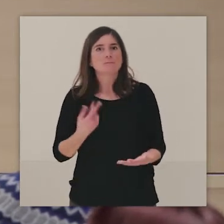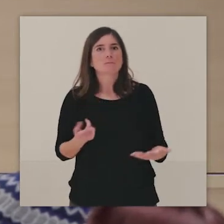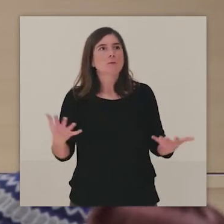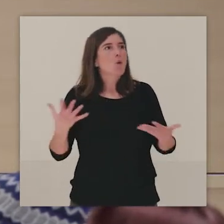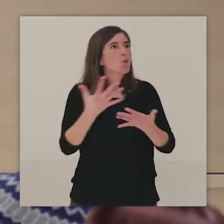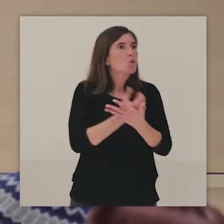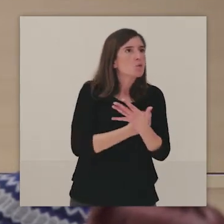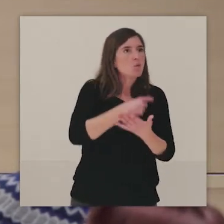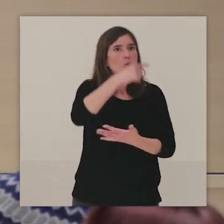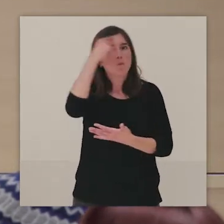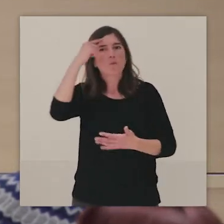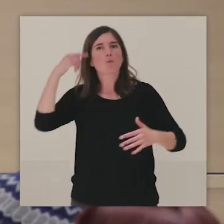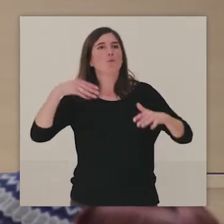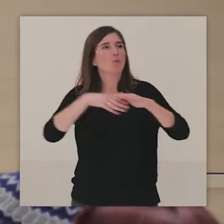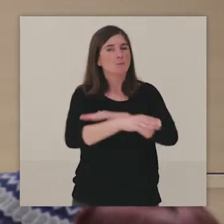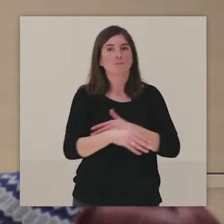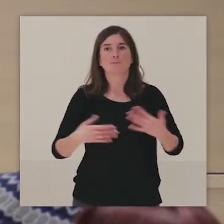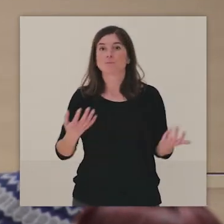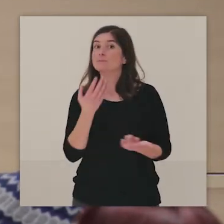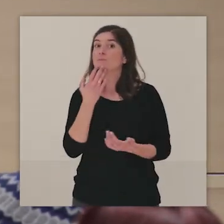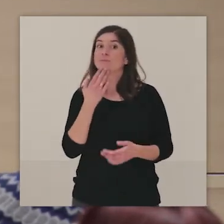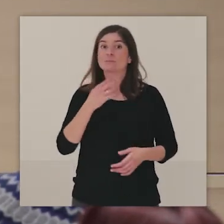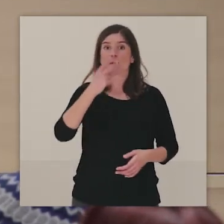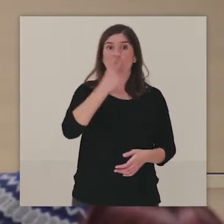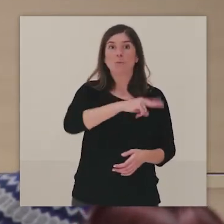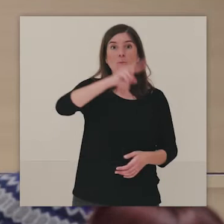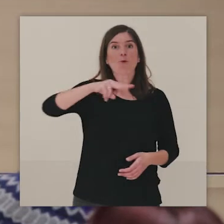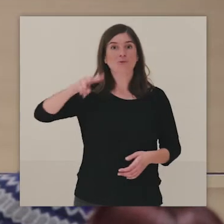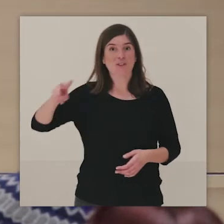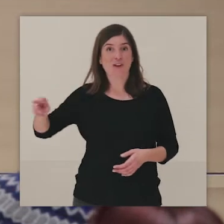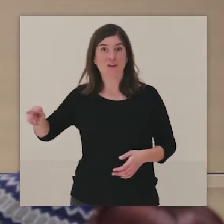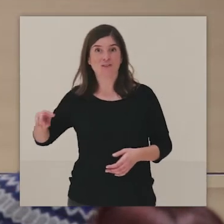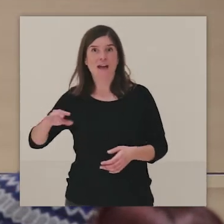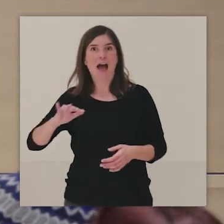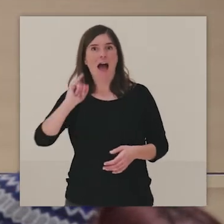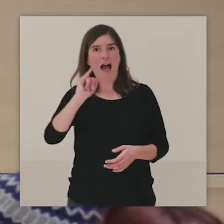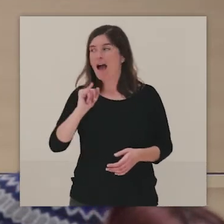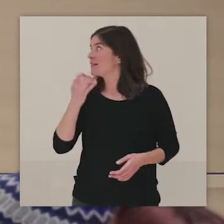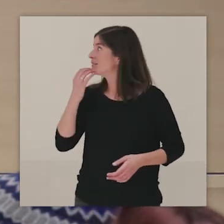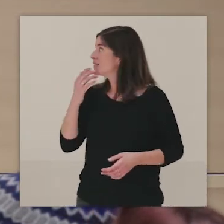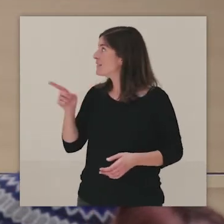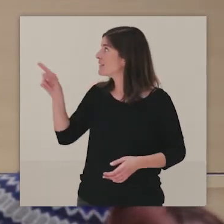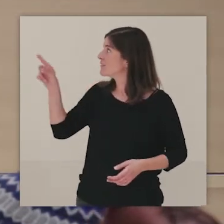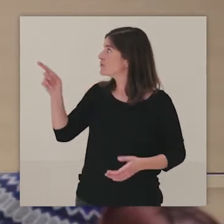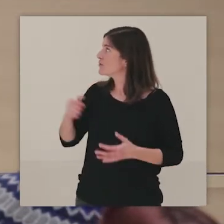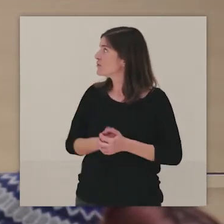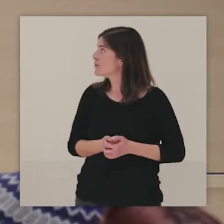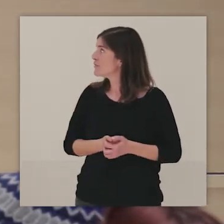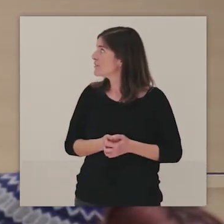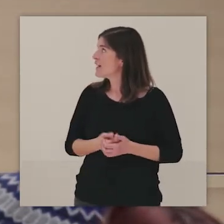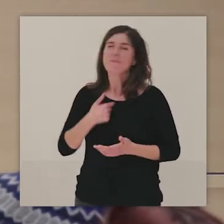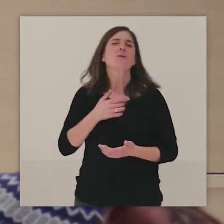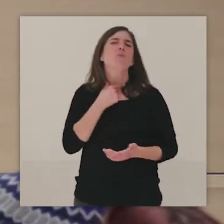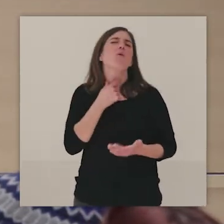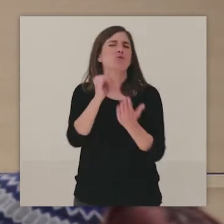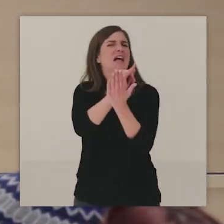de contenidos. ¿Y qué nos encontramos muchas veces en los museos? Pues nos encontramos cosas como esta. A mí me gusta siempre leerla porque